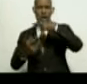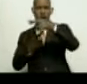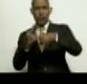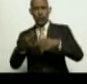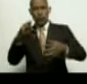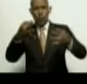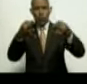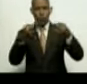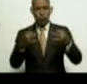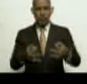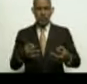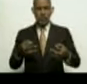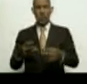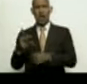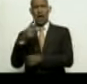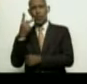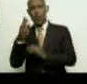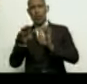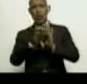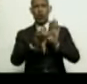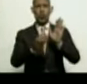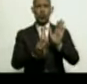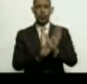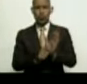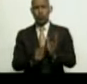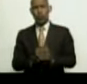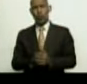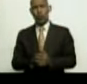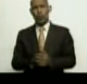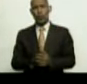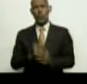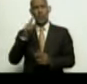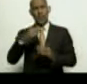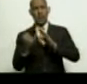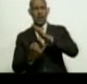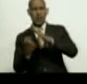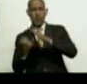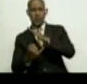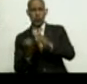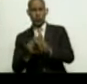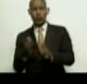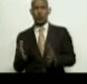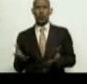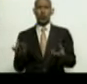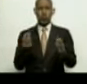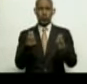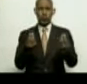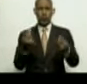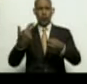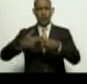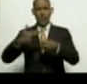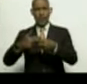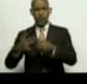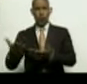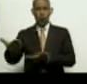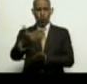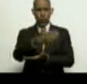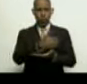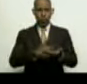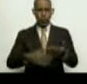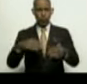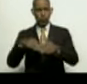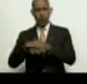jurídicos, políticos con la Constitución, no solamente en términos institucionales para la recuperación de la industria petrolera, sino además el planteamiento de un